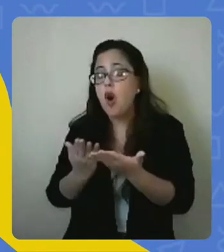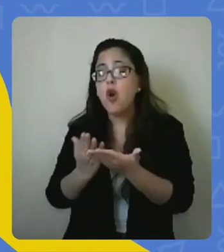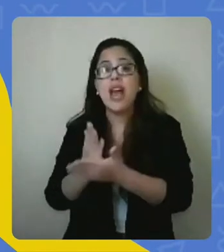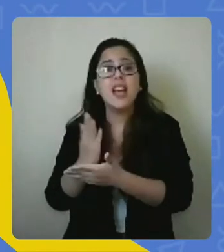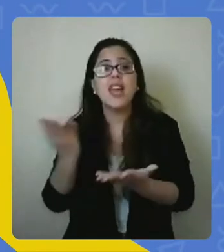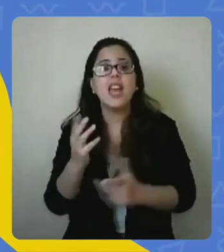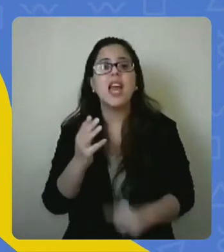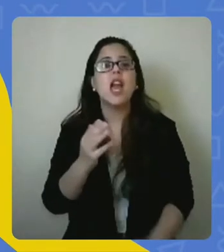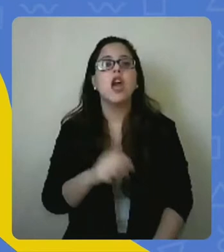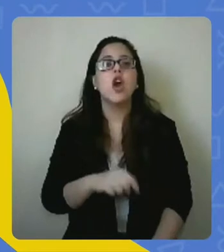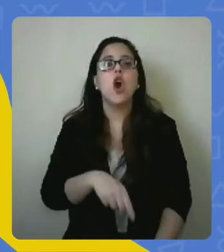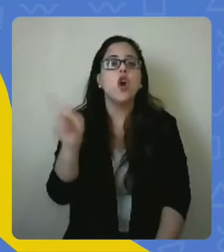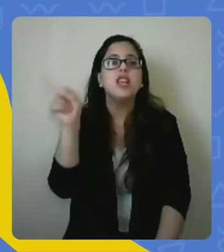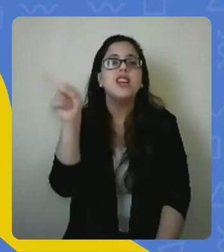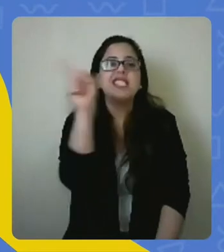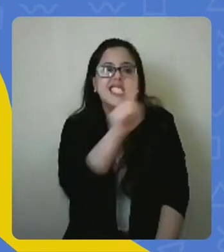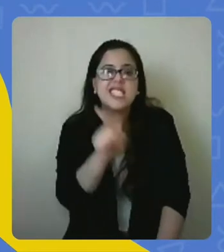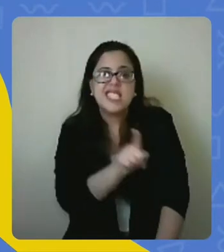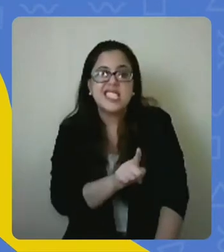serpiente.